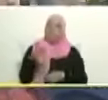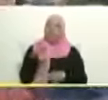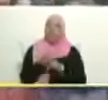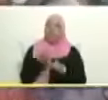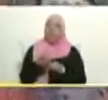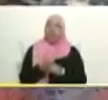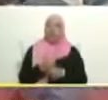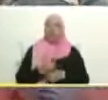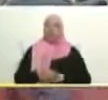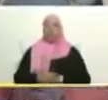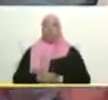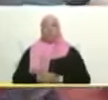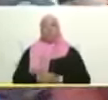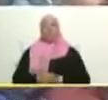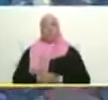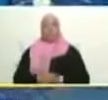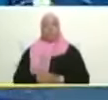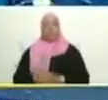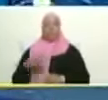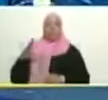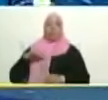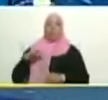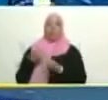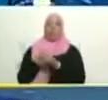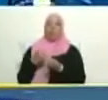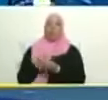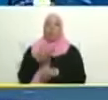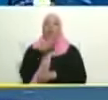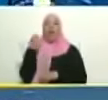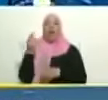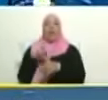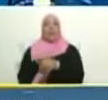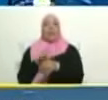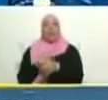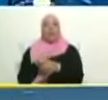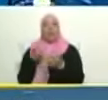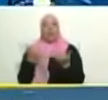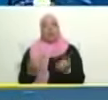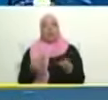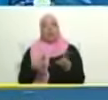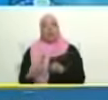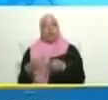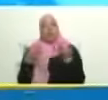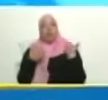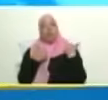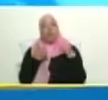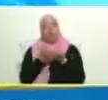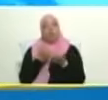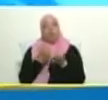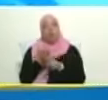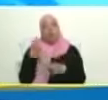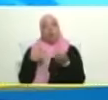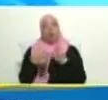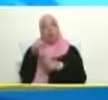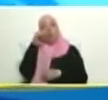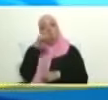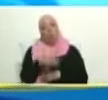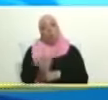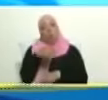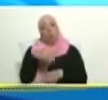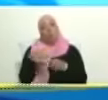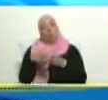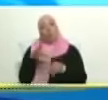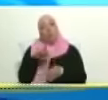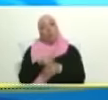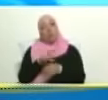la PNB, la dotación de los equipos médicos que ya están requeridos para su compra, de los equipos